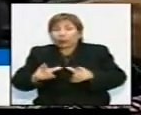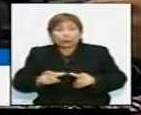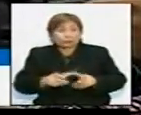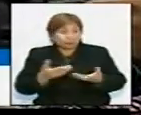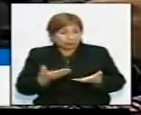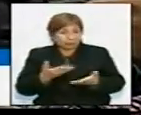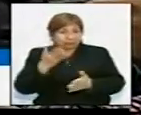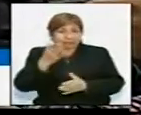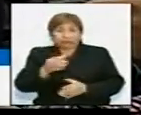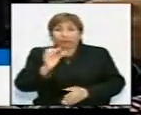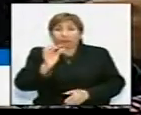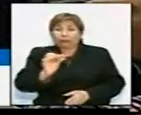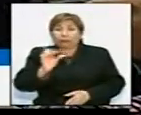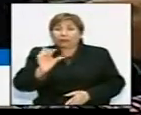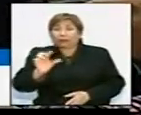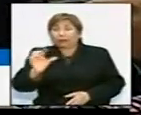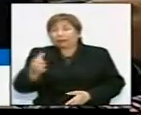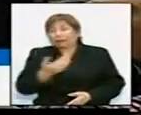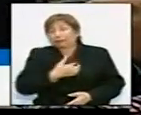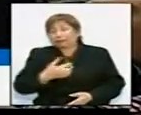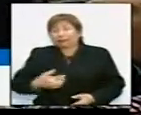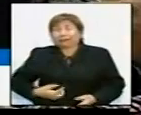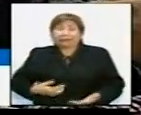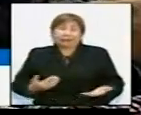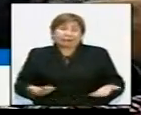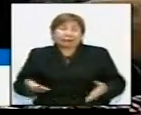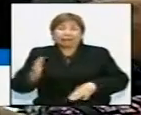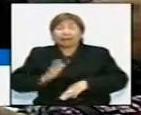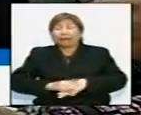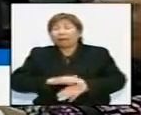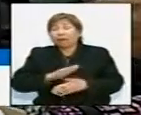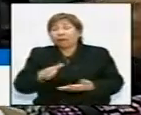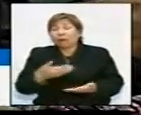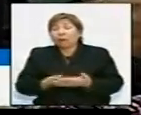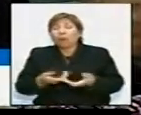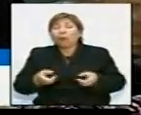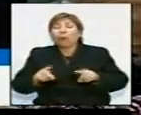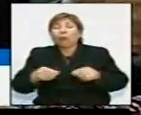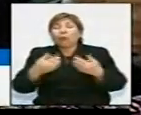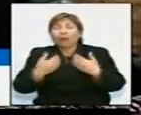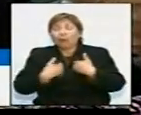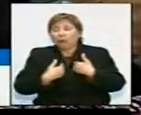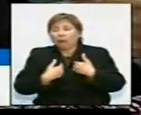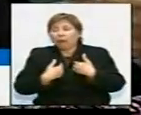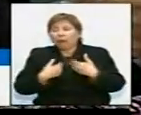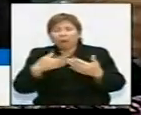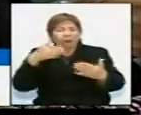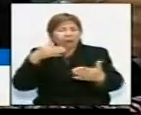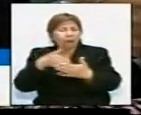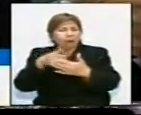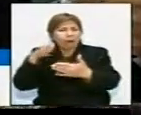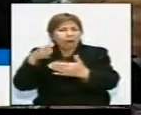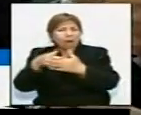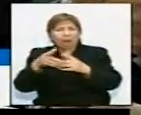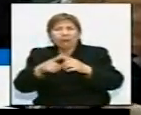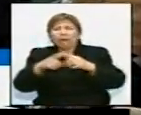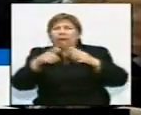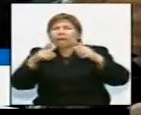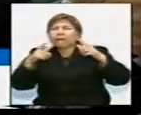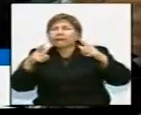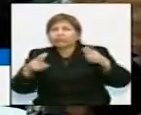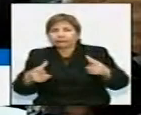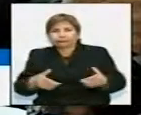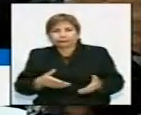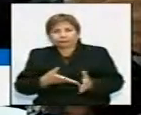tenemos que ir de a poco, señora presidenta, sobre todo cuando tenemos una brecha tan grande en lo que es